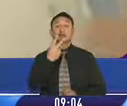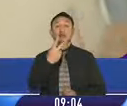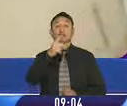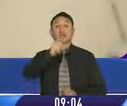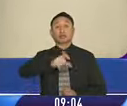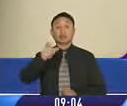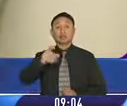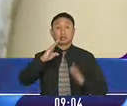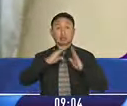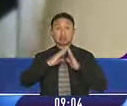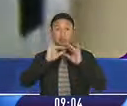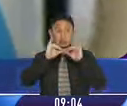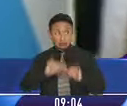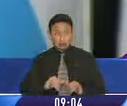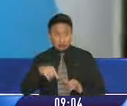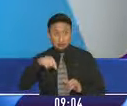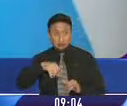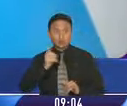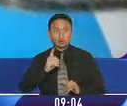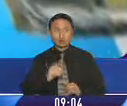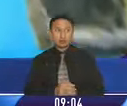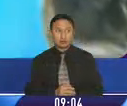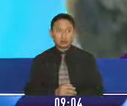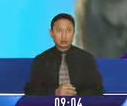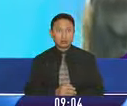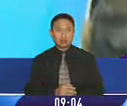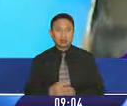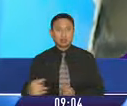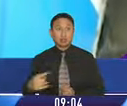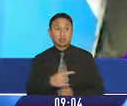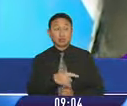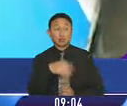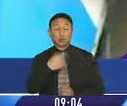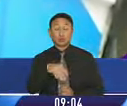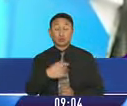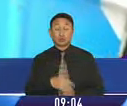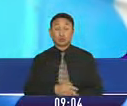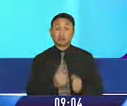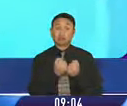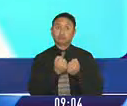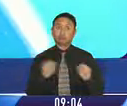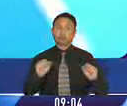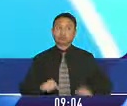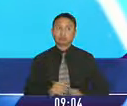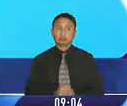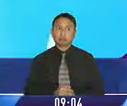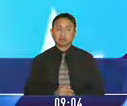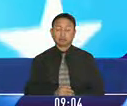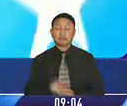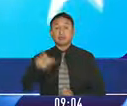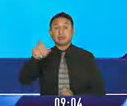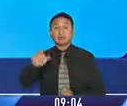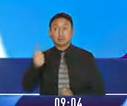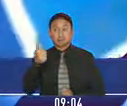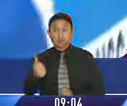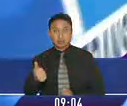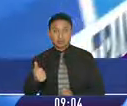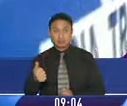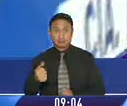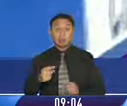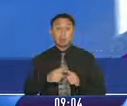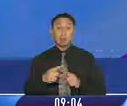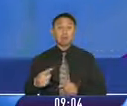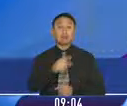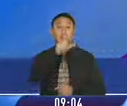no estaban en esta área que se vio afectada, comprometida por el choque, y por esta razón están ilesas. No así